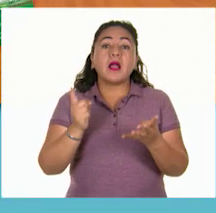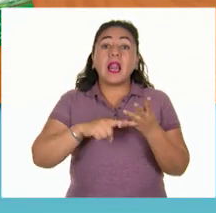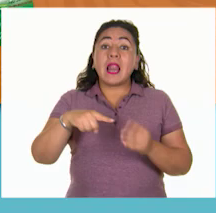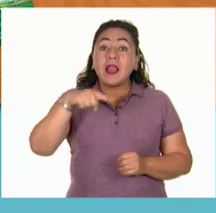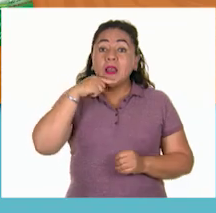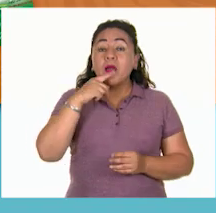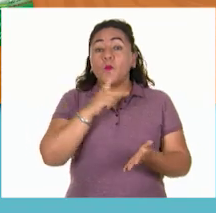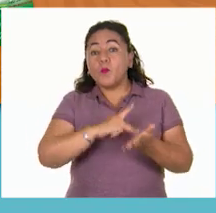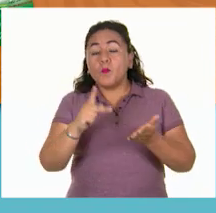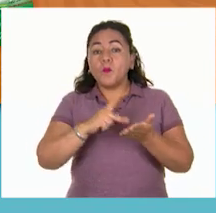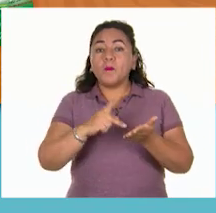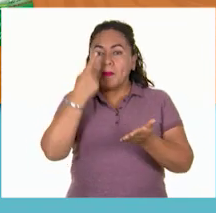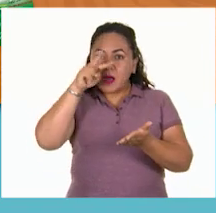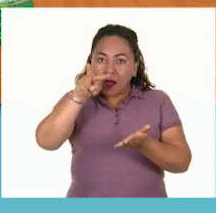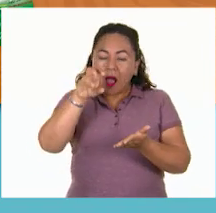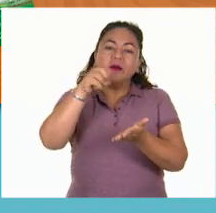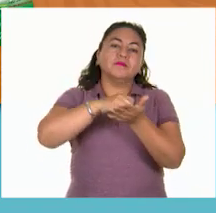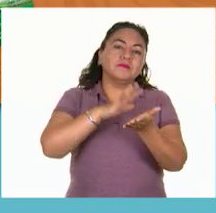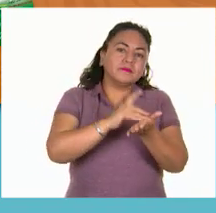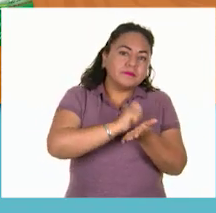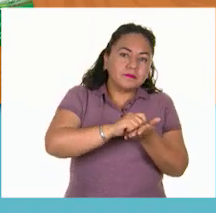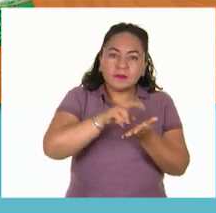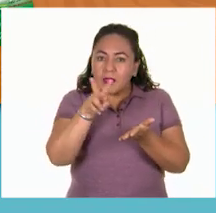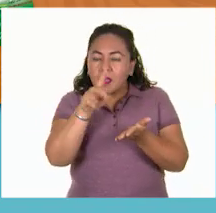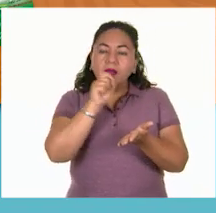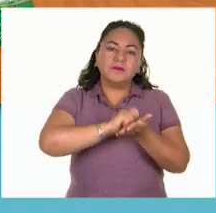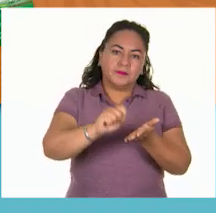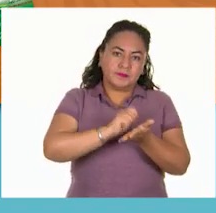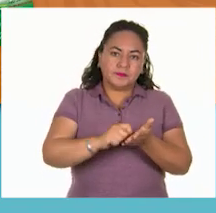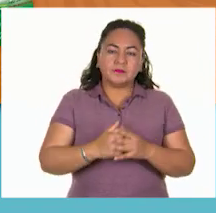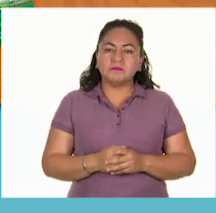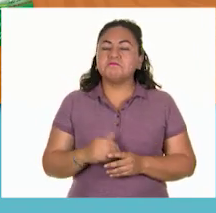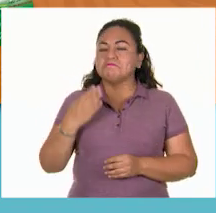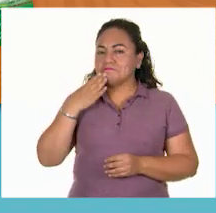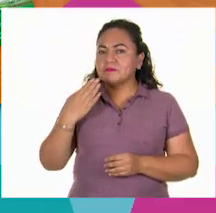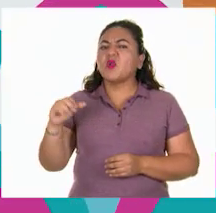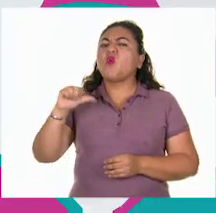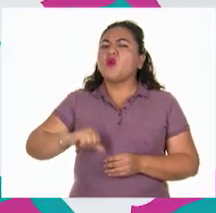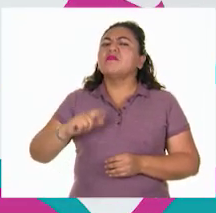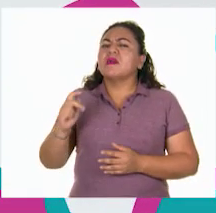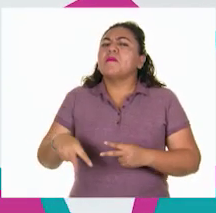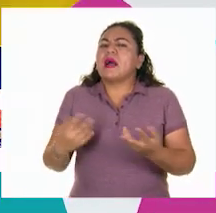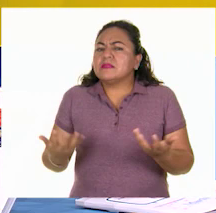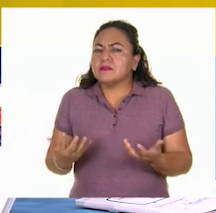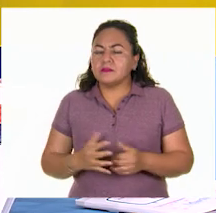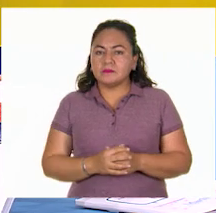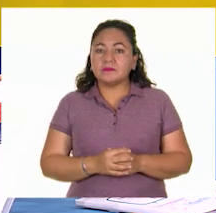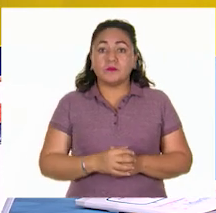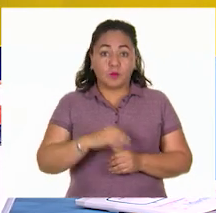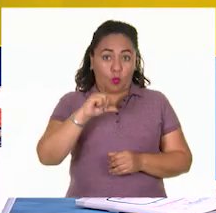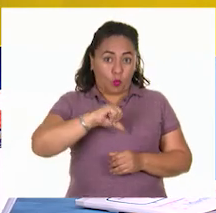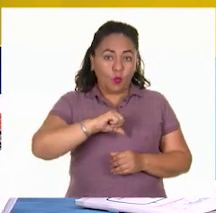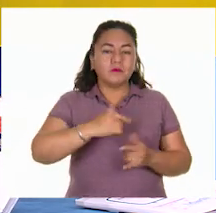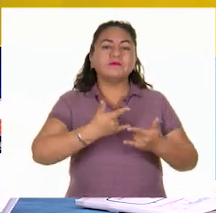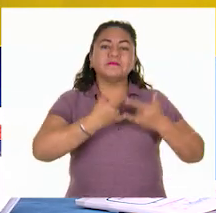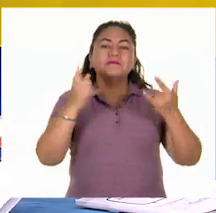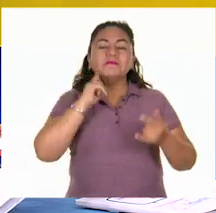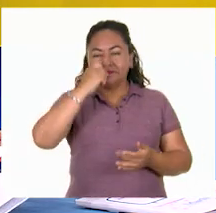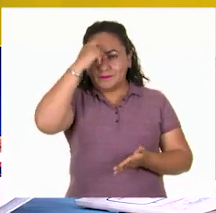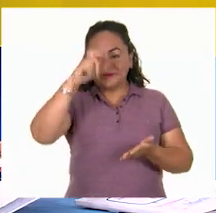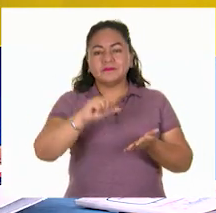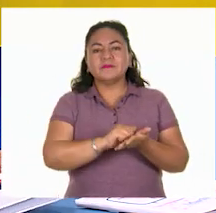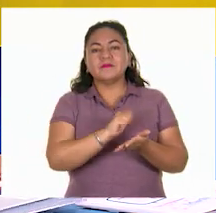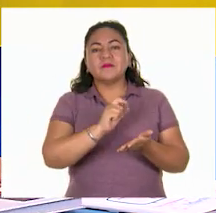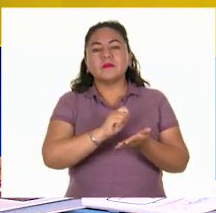o pluma para tomar nota. Muy bien. ¿Y qué vamos a leer el día de hoy? Un cuento más del autor